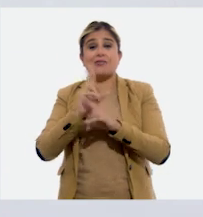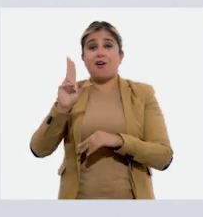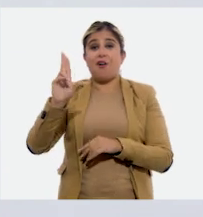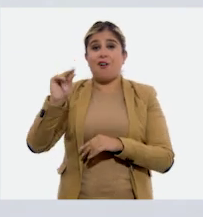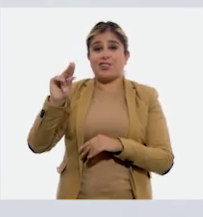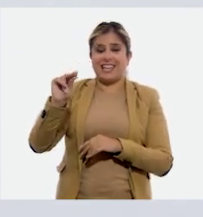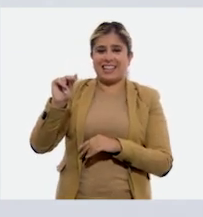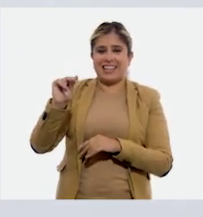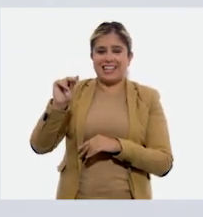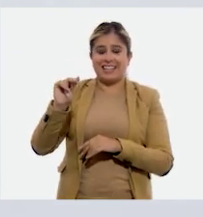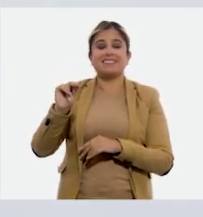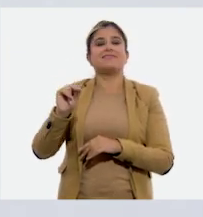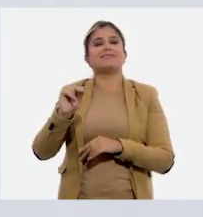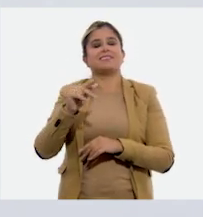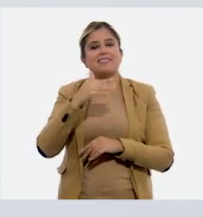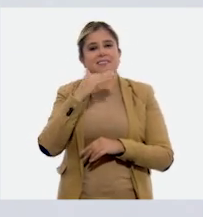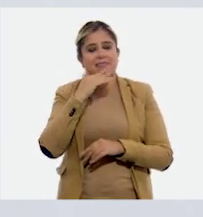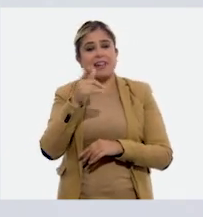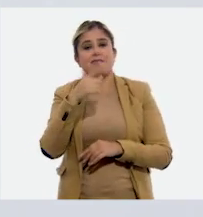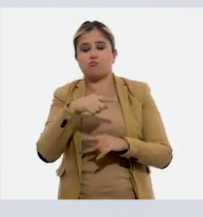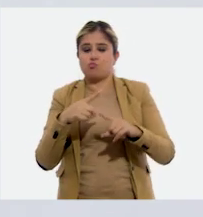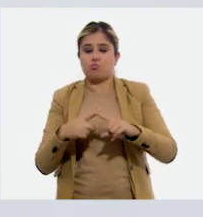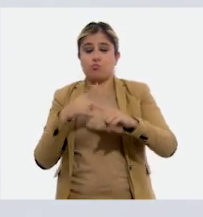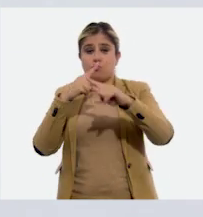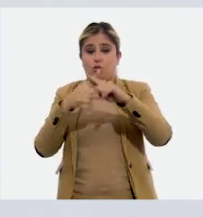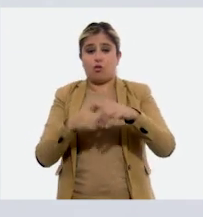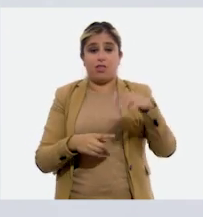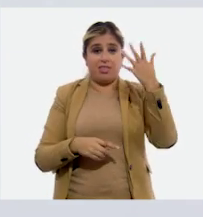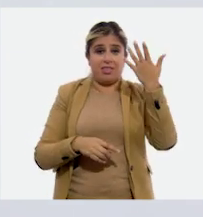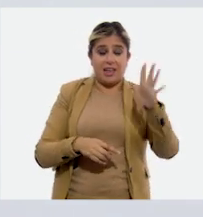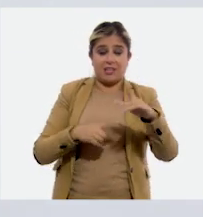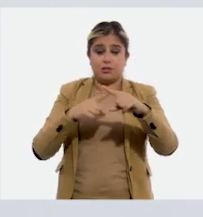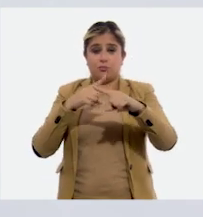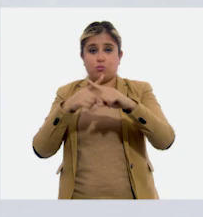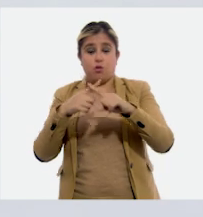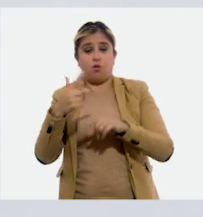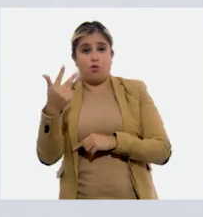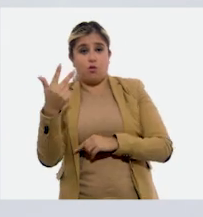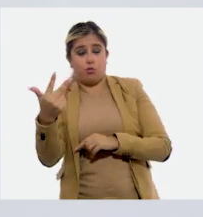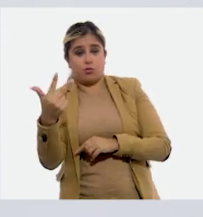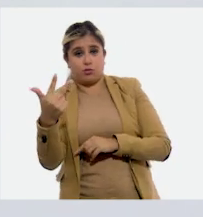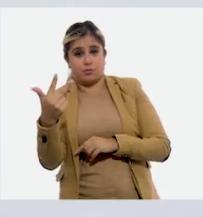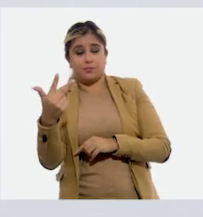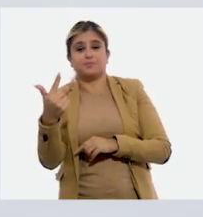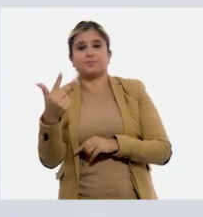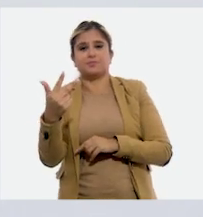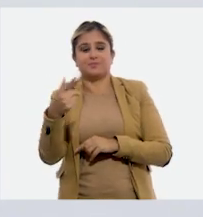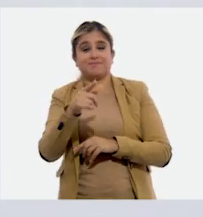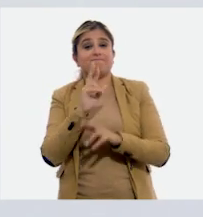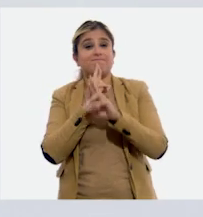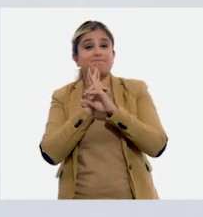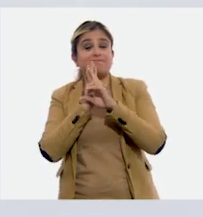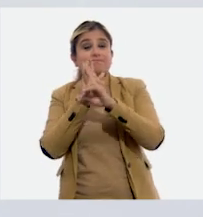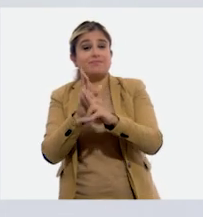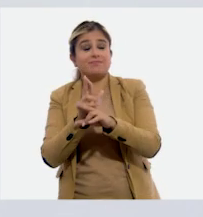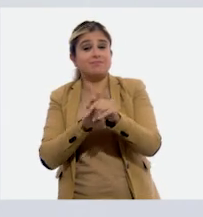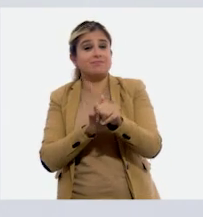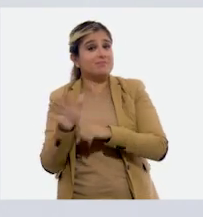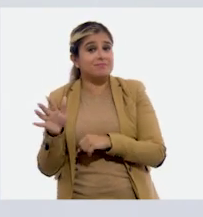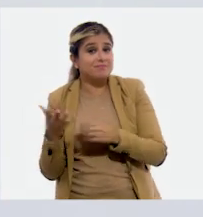80. Exacto, porque vamos a multiplicar 10 por 8. Y nuestro resultado